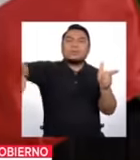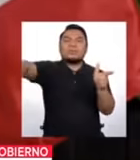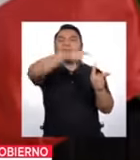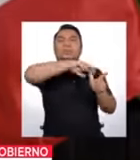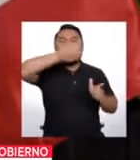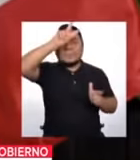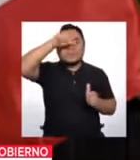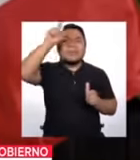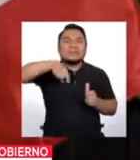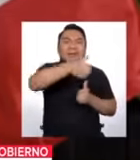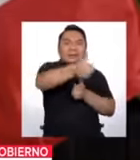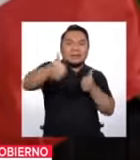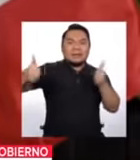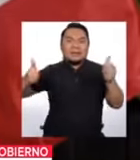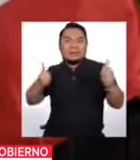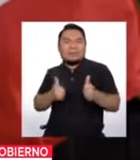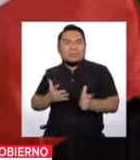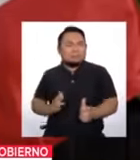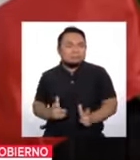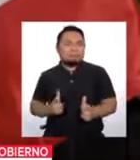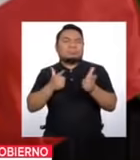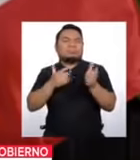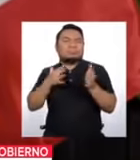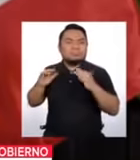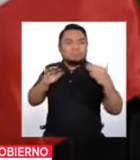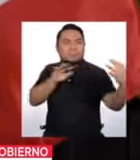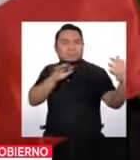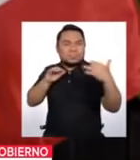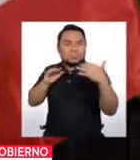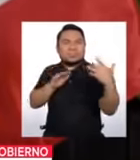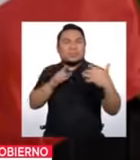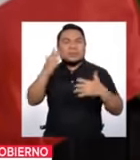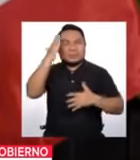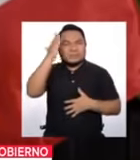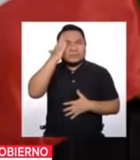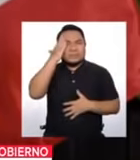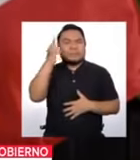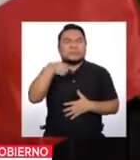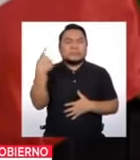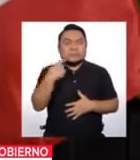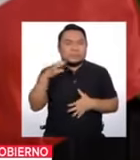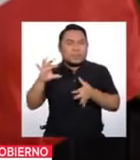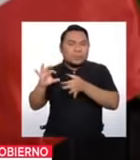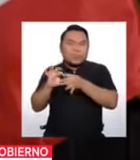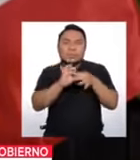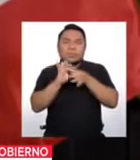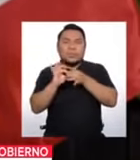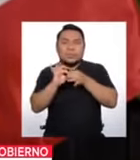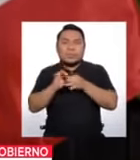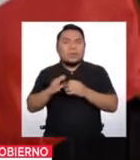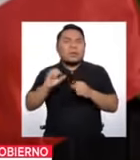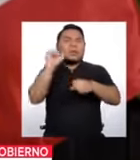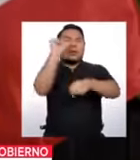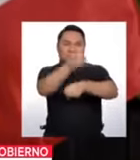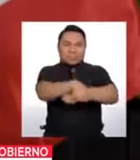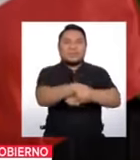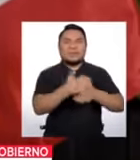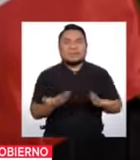ejército de ciudadanos conscientes de que con nuestra unidad vamos a salir